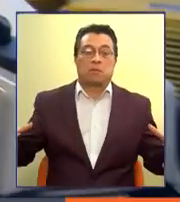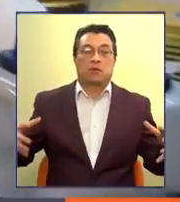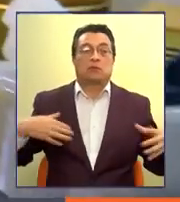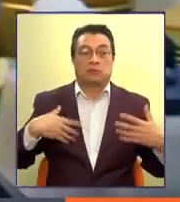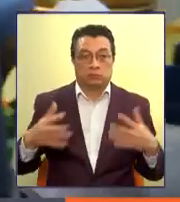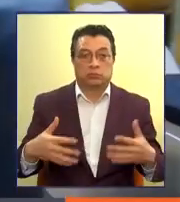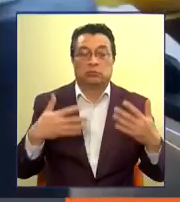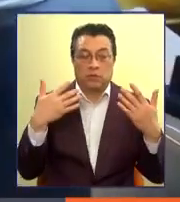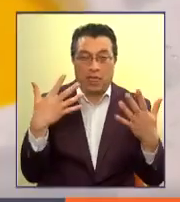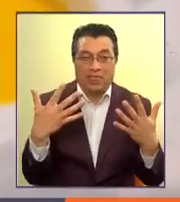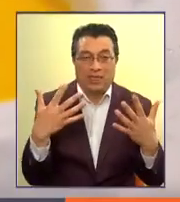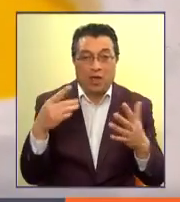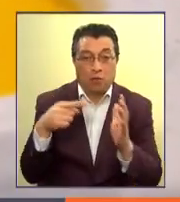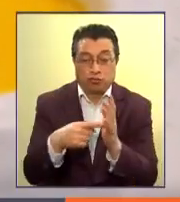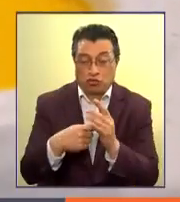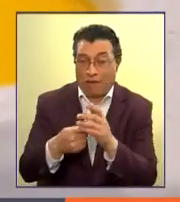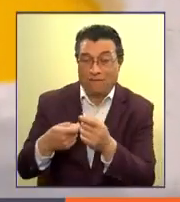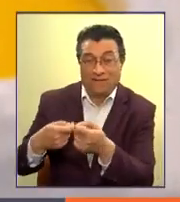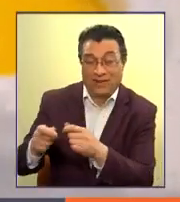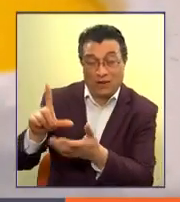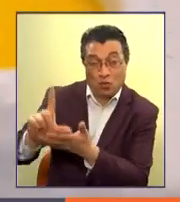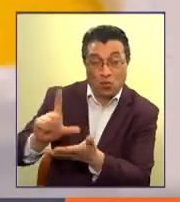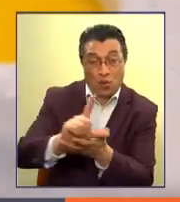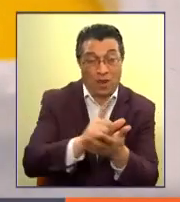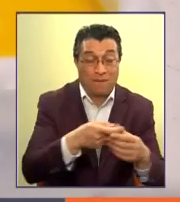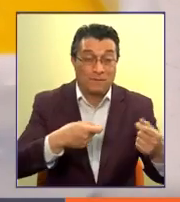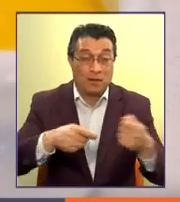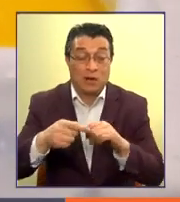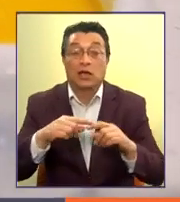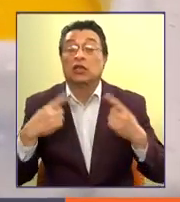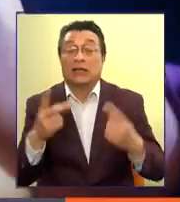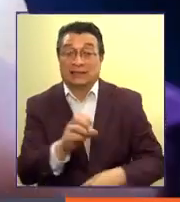10 puntos de venta, con despacho en todo Santiago y